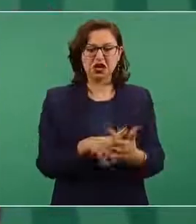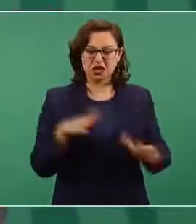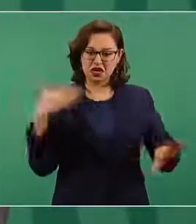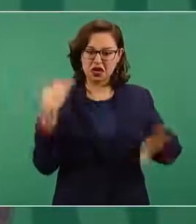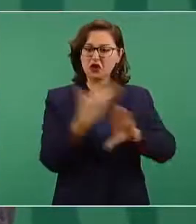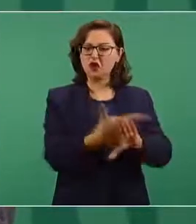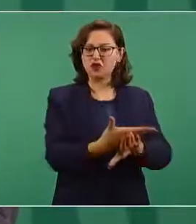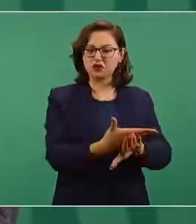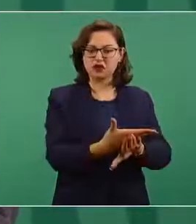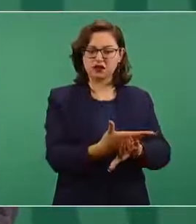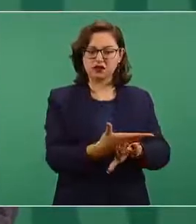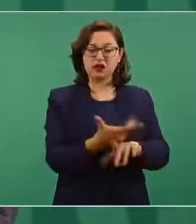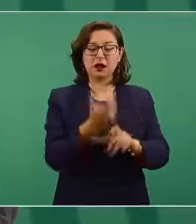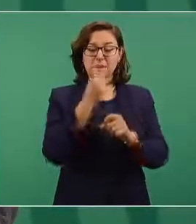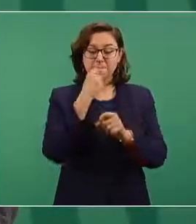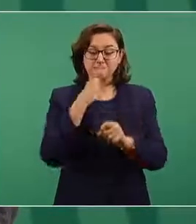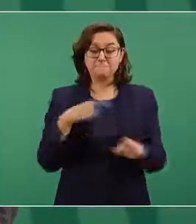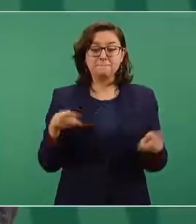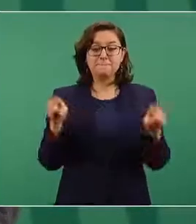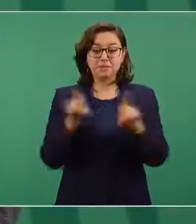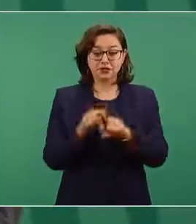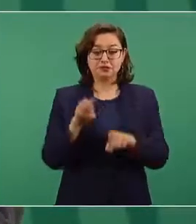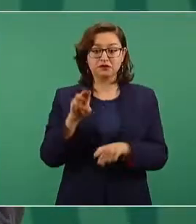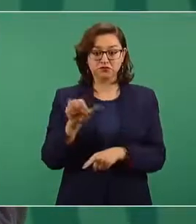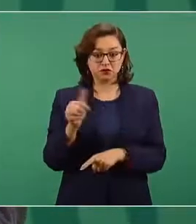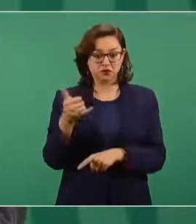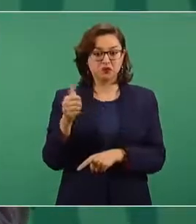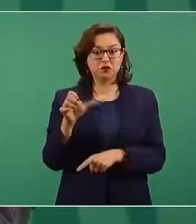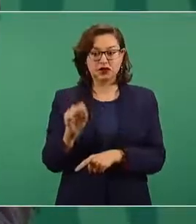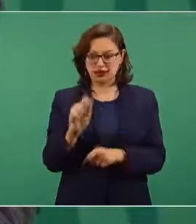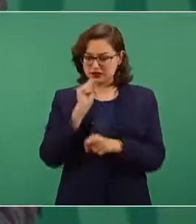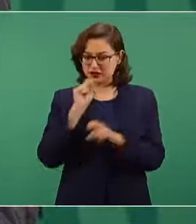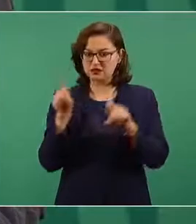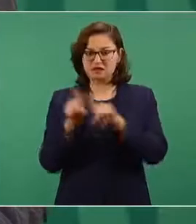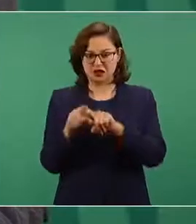declarada a los mayas.